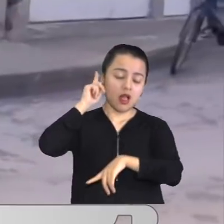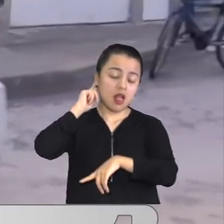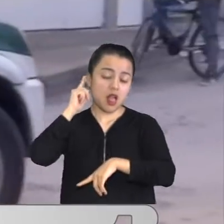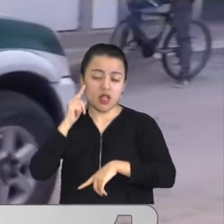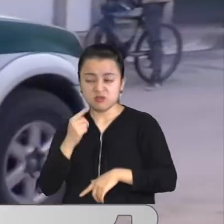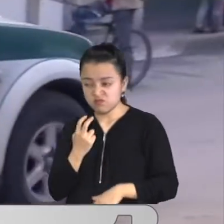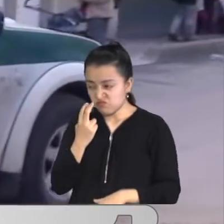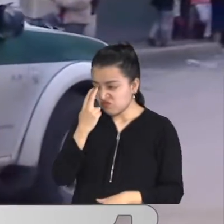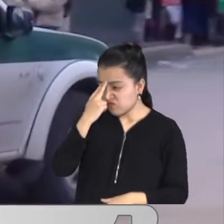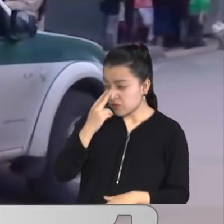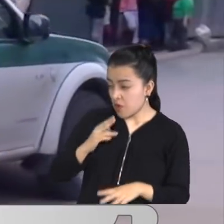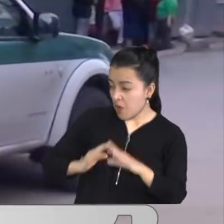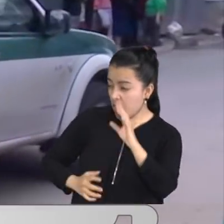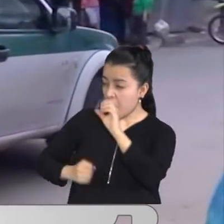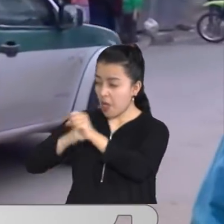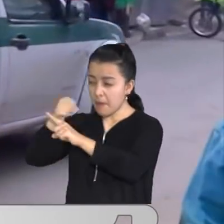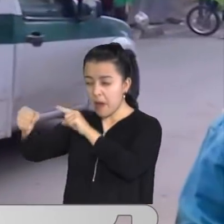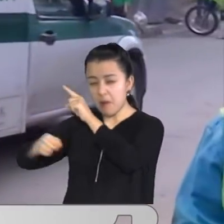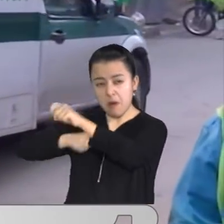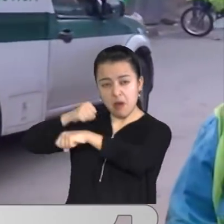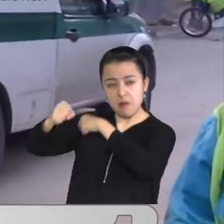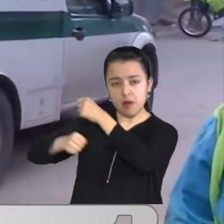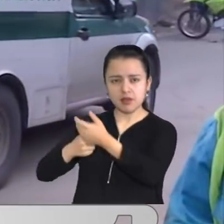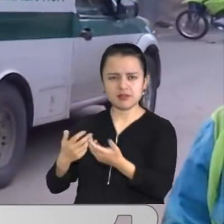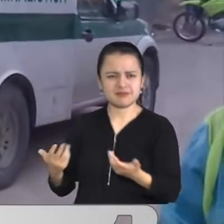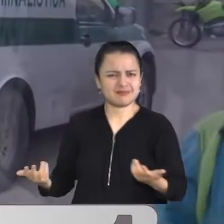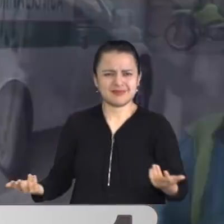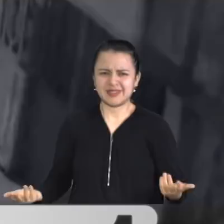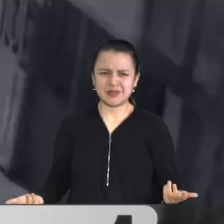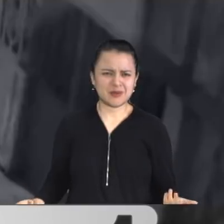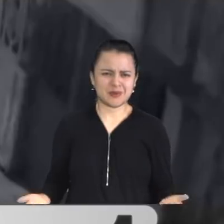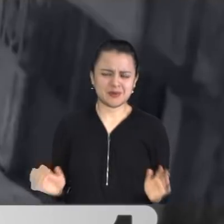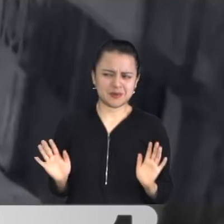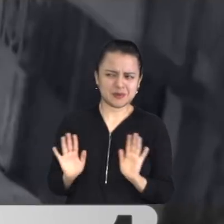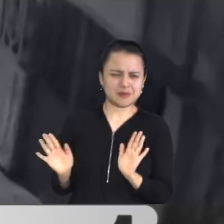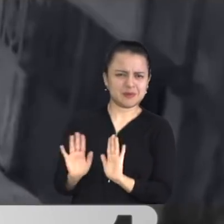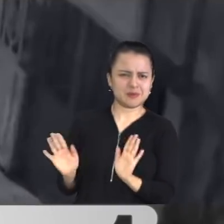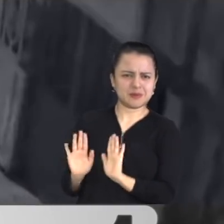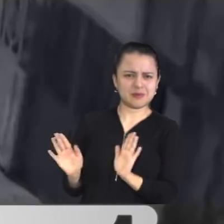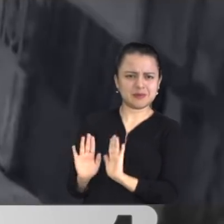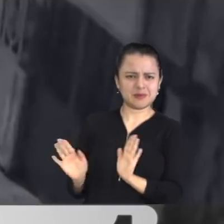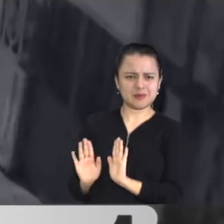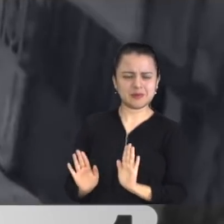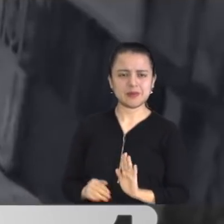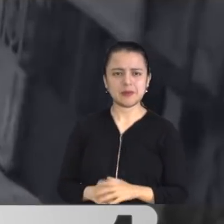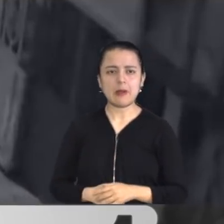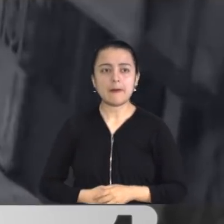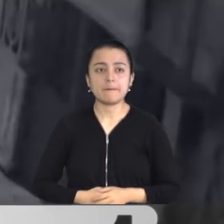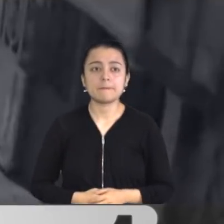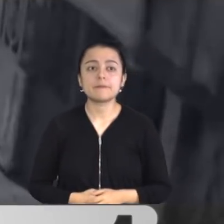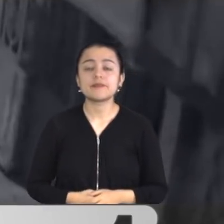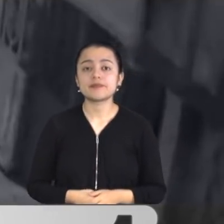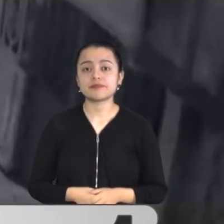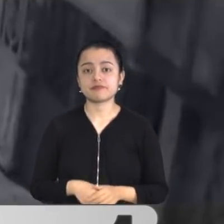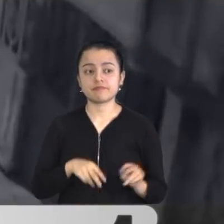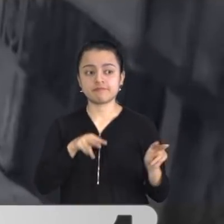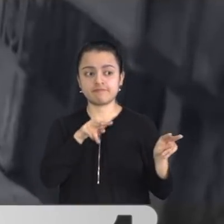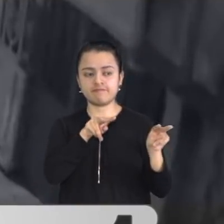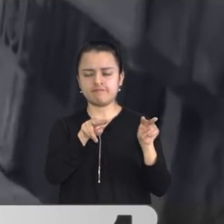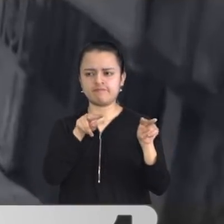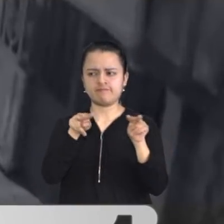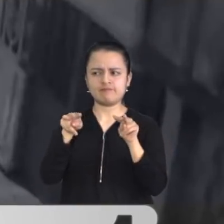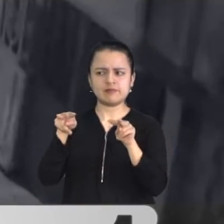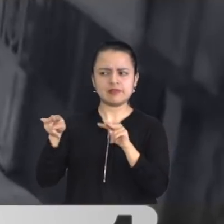problemas. Otra crítica situación es la que se presenta por delincuentes que cada día son más violentos. En muchos de los casos que observamos en la ciudad de